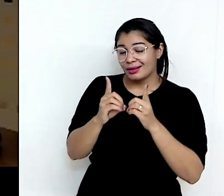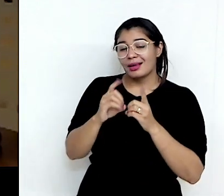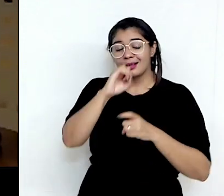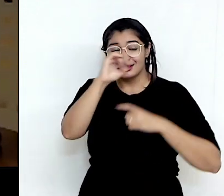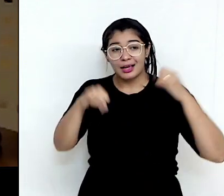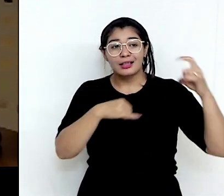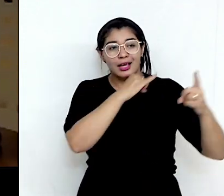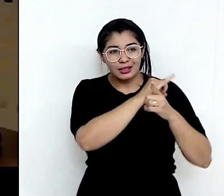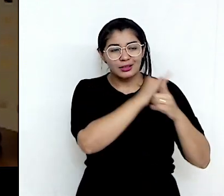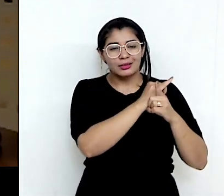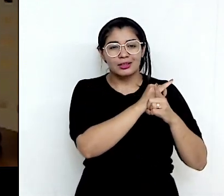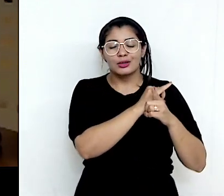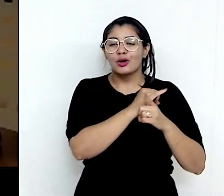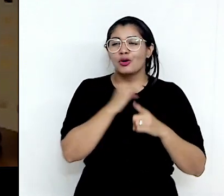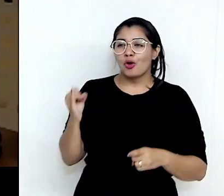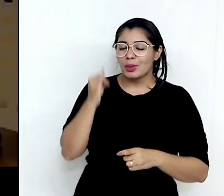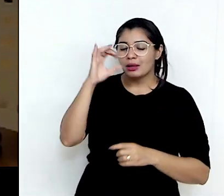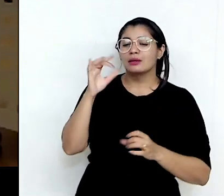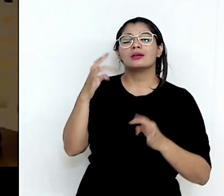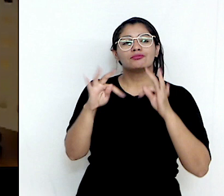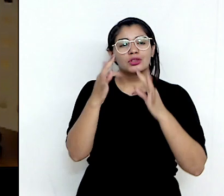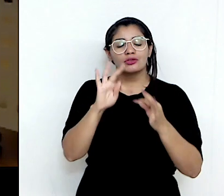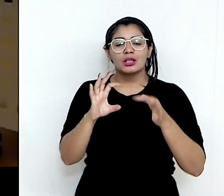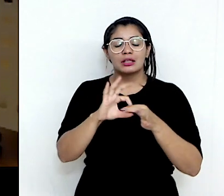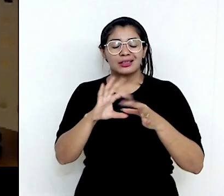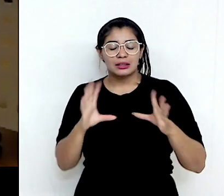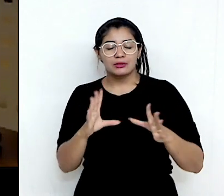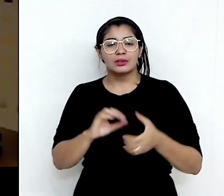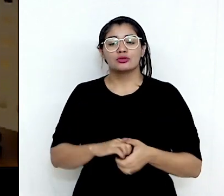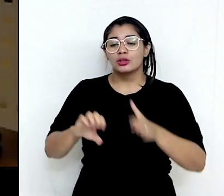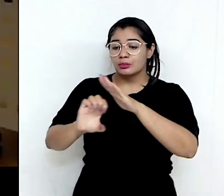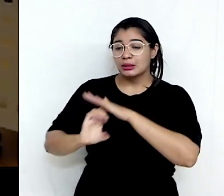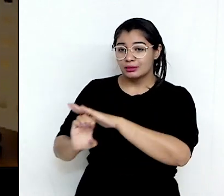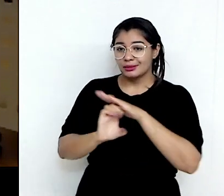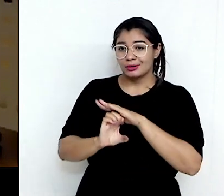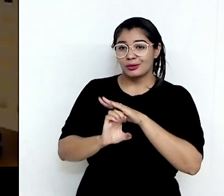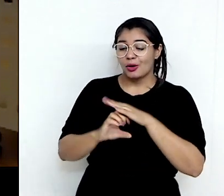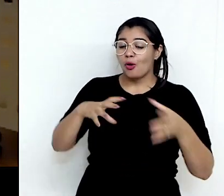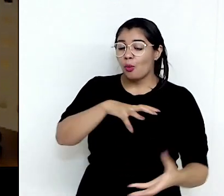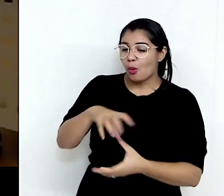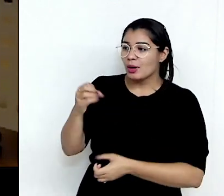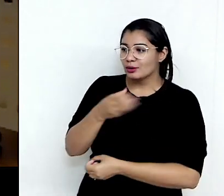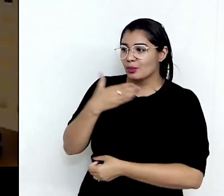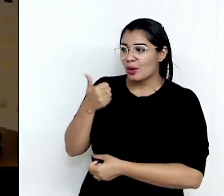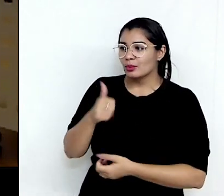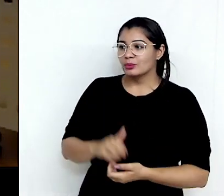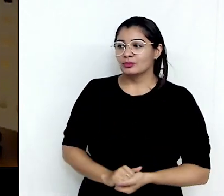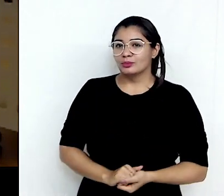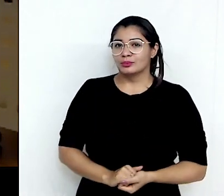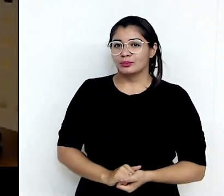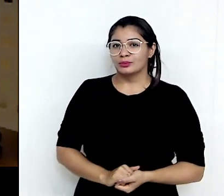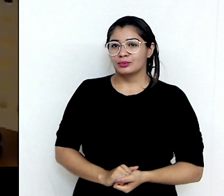neutralidad tecnológica, libre competencia y la mantención de un ambiente favorable a la inversión dan el marco institucional que resguarda